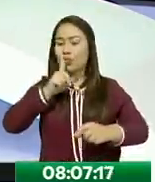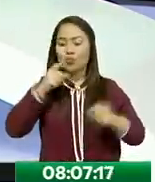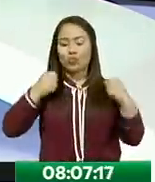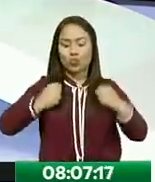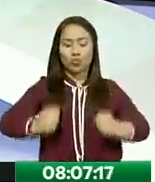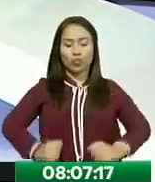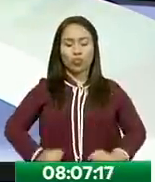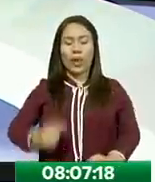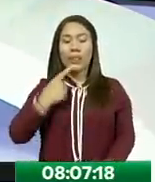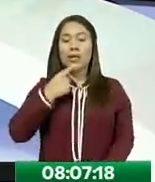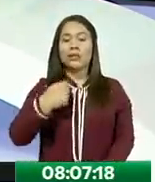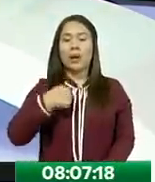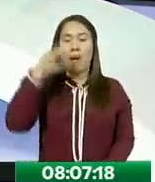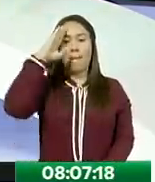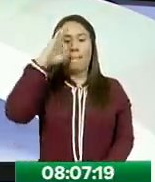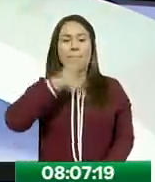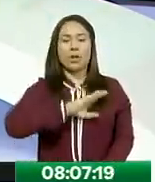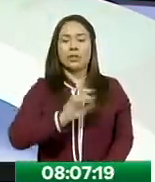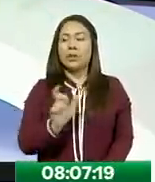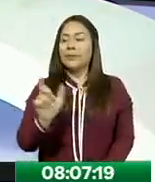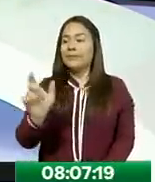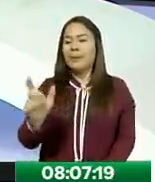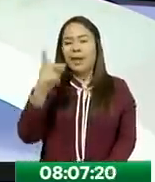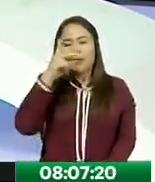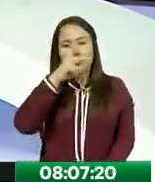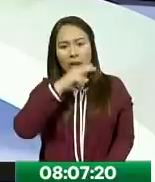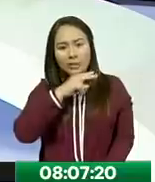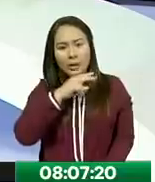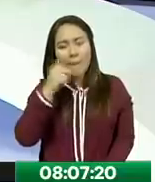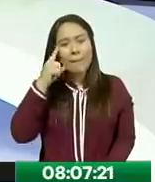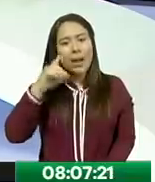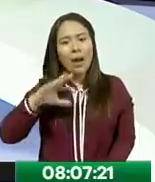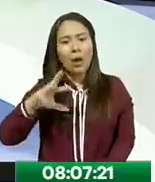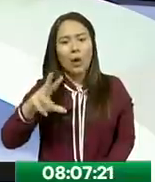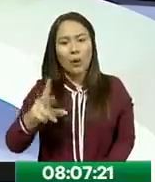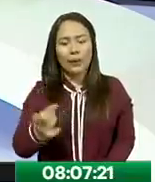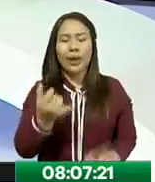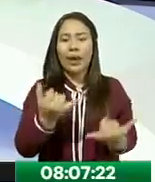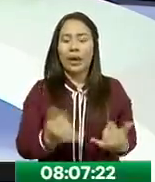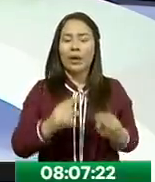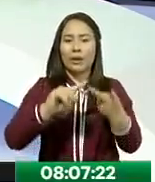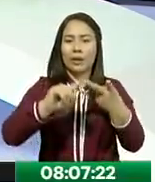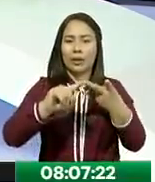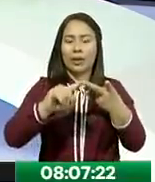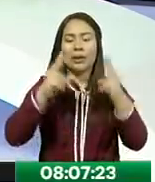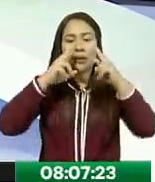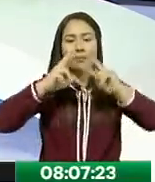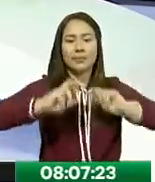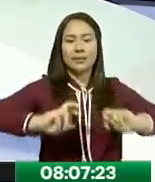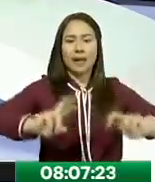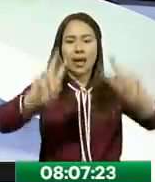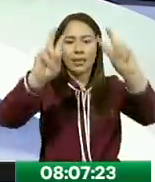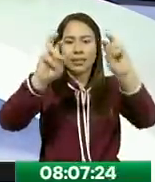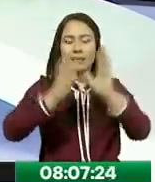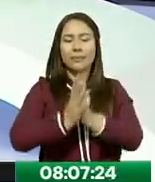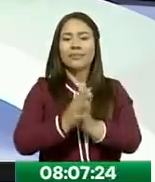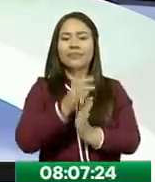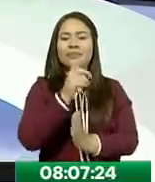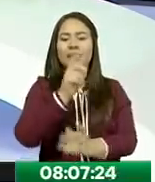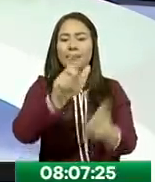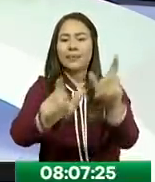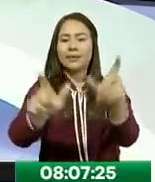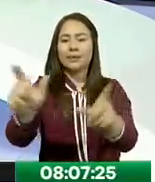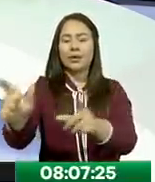como agentes policiales. En el segundo caso, se investiga el tema o la red